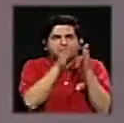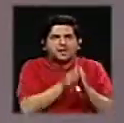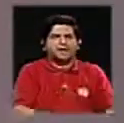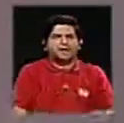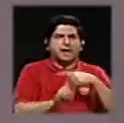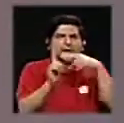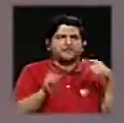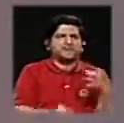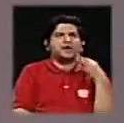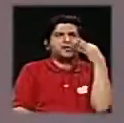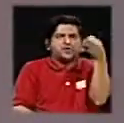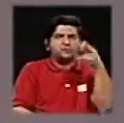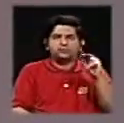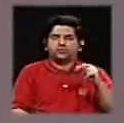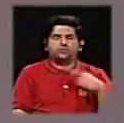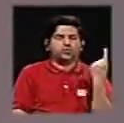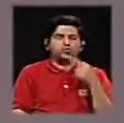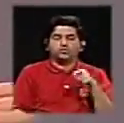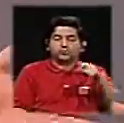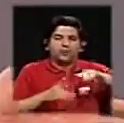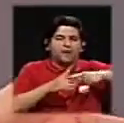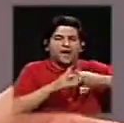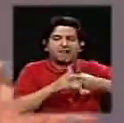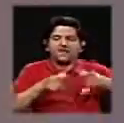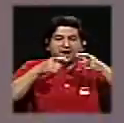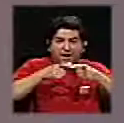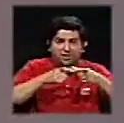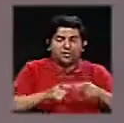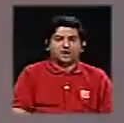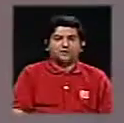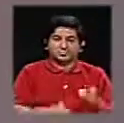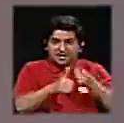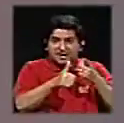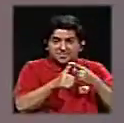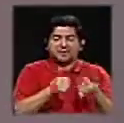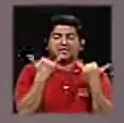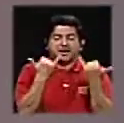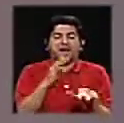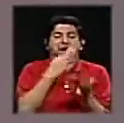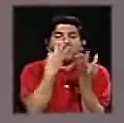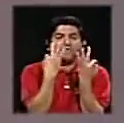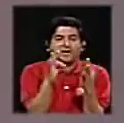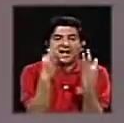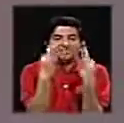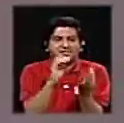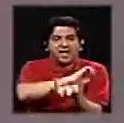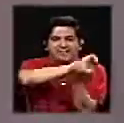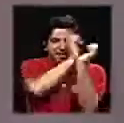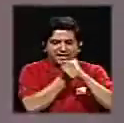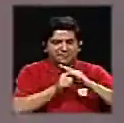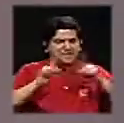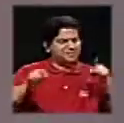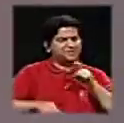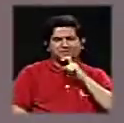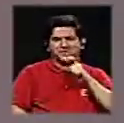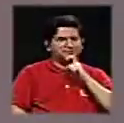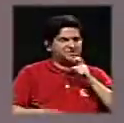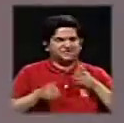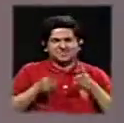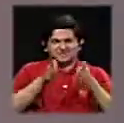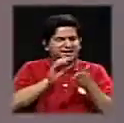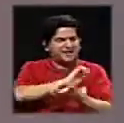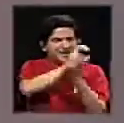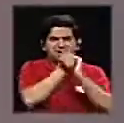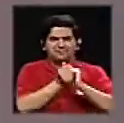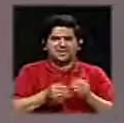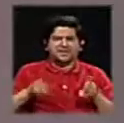largo plazo y no una institución que solo tape huecos, que fue la original, ahora están tratando de cambiar, pero es difícil cambiarle el rumbo, yo creo